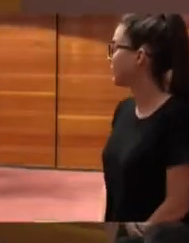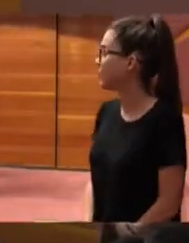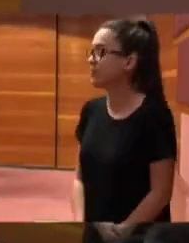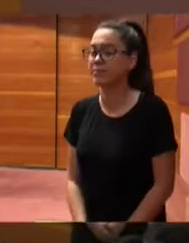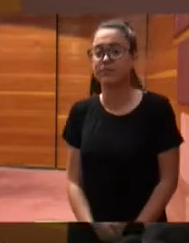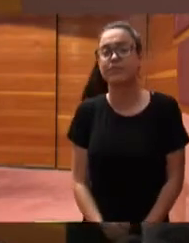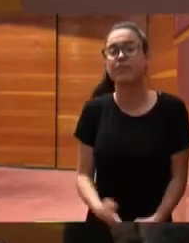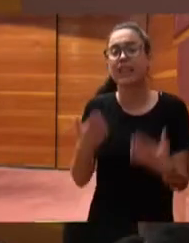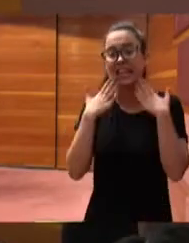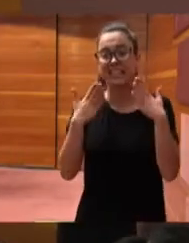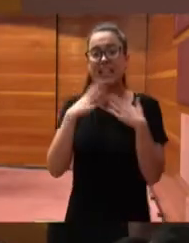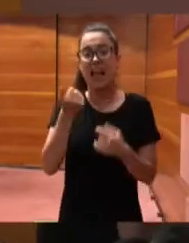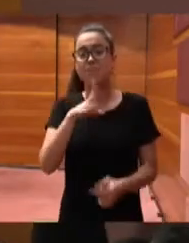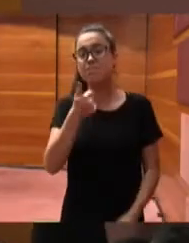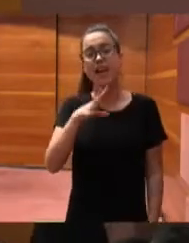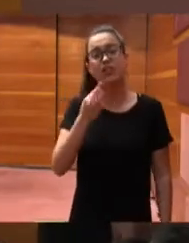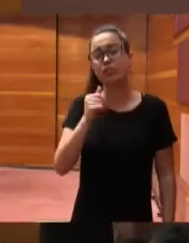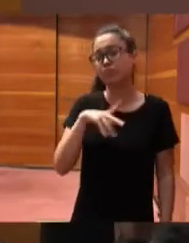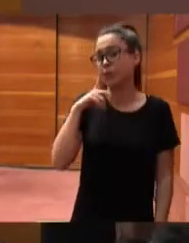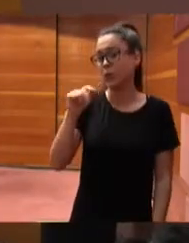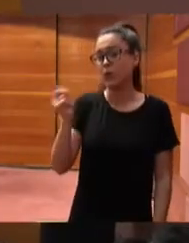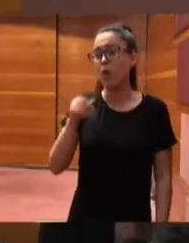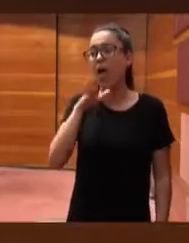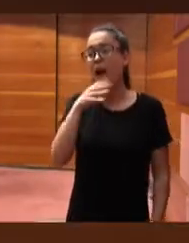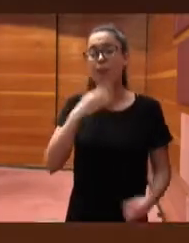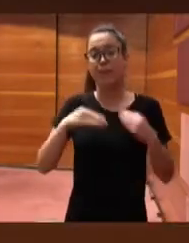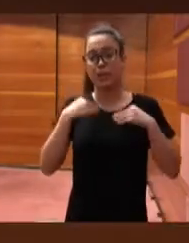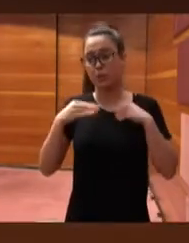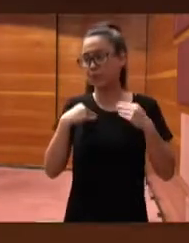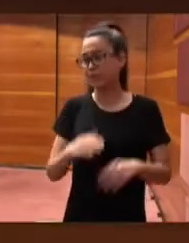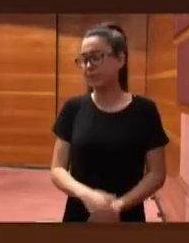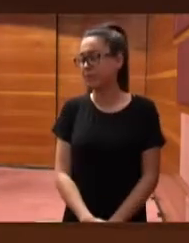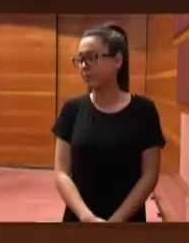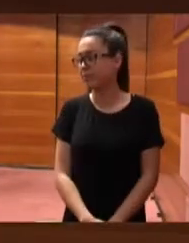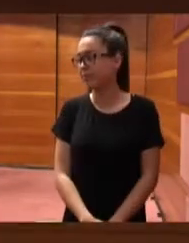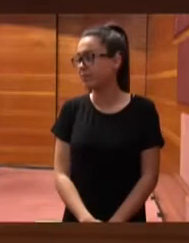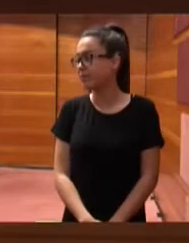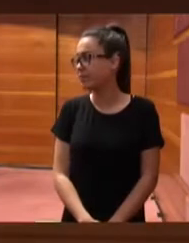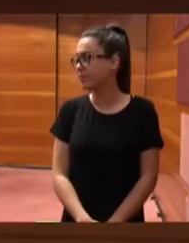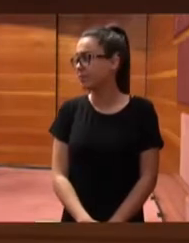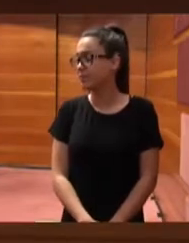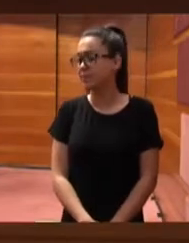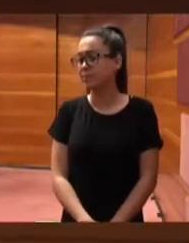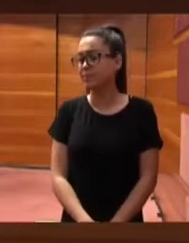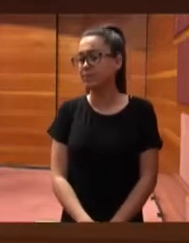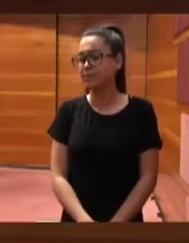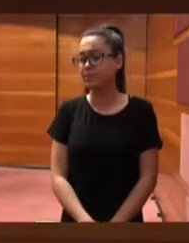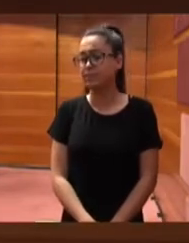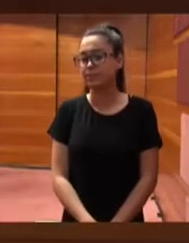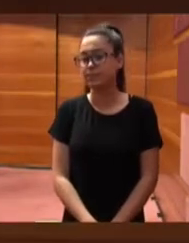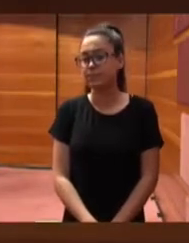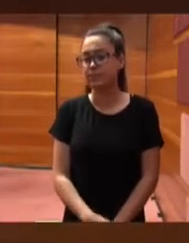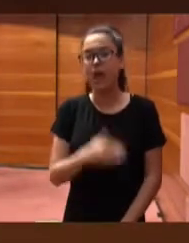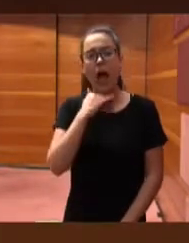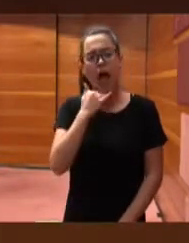Es que ricasco, Alberto, no te vayas, porque abrimos un turno de preguntas, ¿sí? Va a ser algo